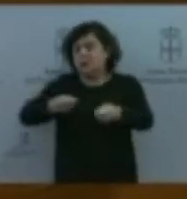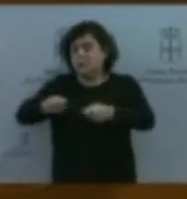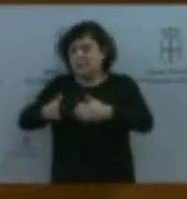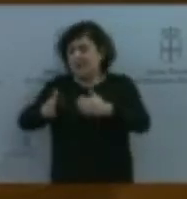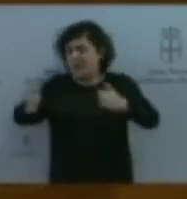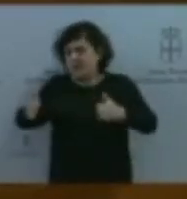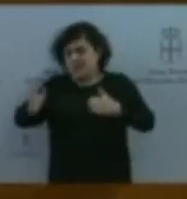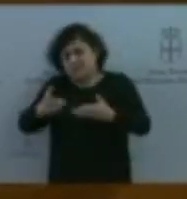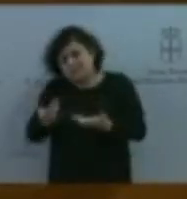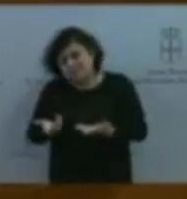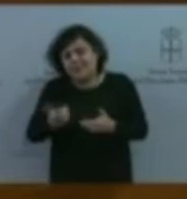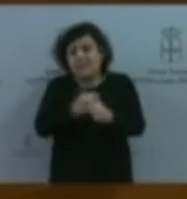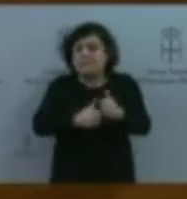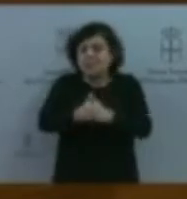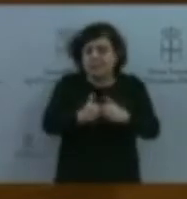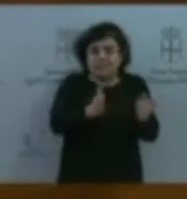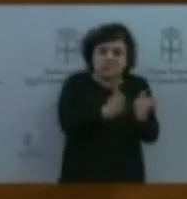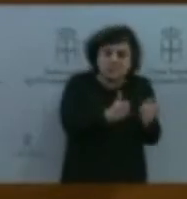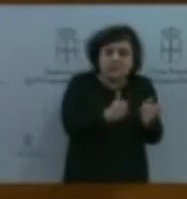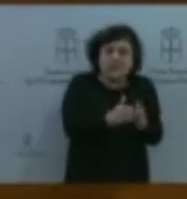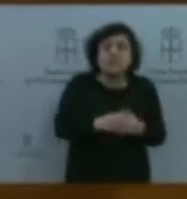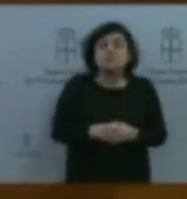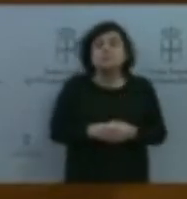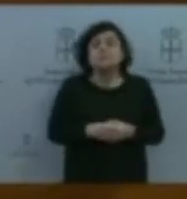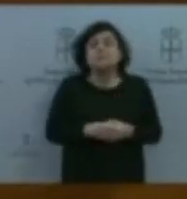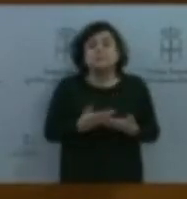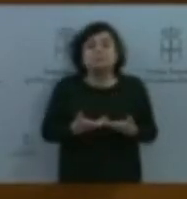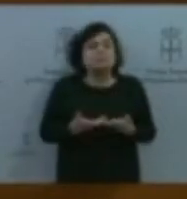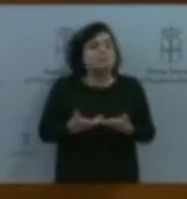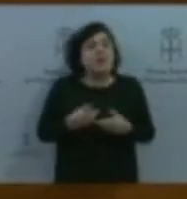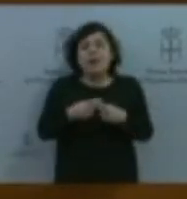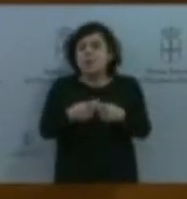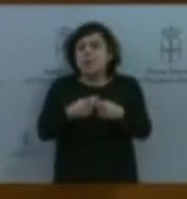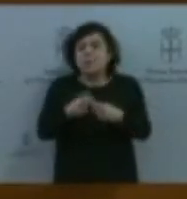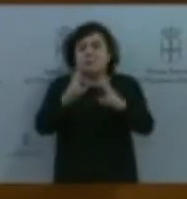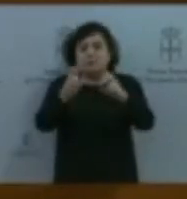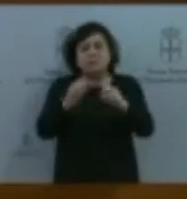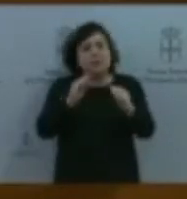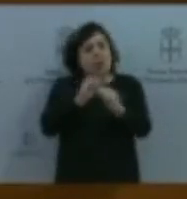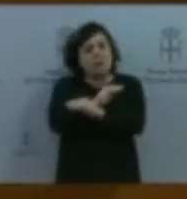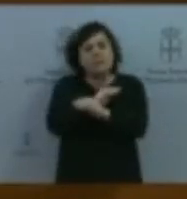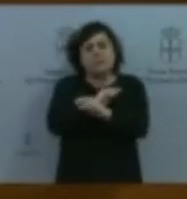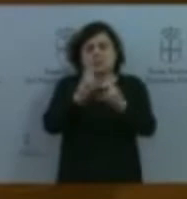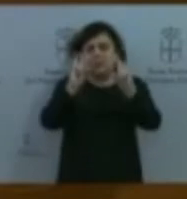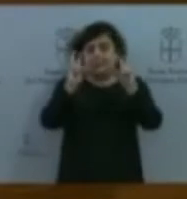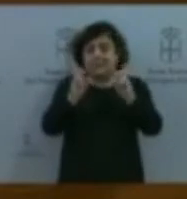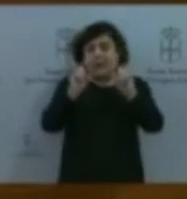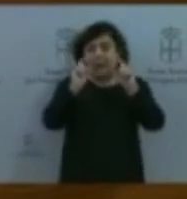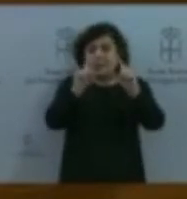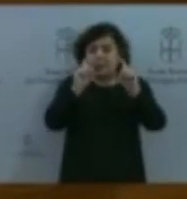de... No compartimos su propuesta en materia de equidad educativa, ¿no? Defendemos que los profesionales de la enseñanza participen en la elaboración de ese